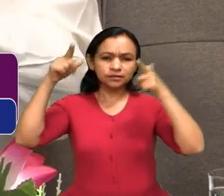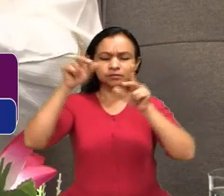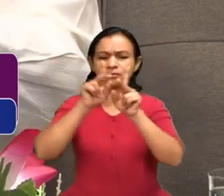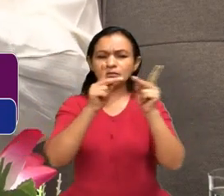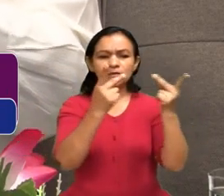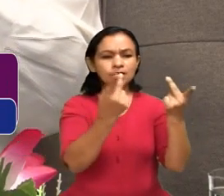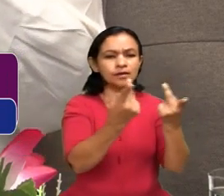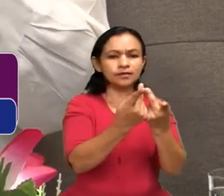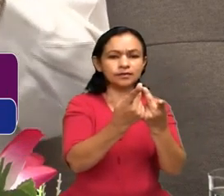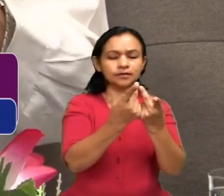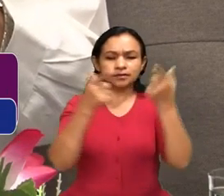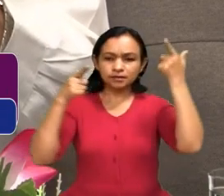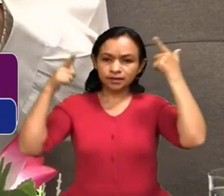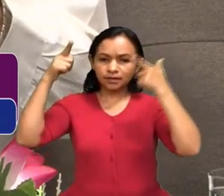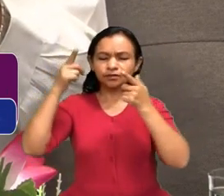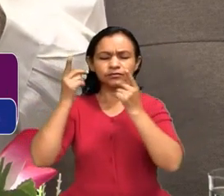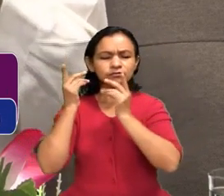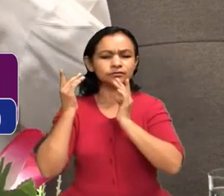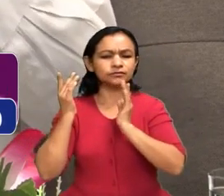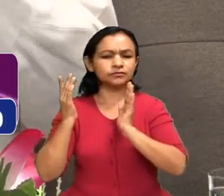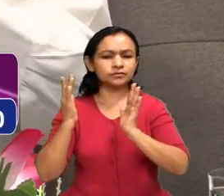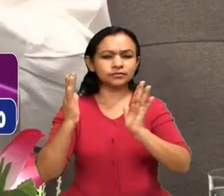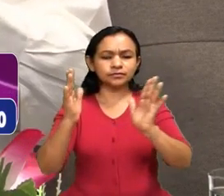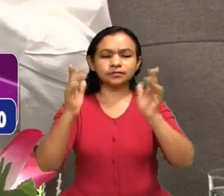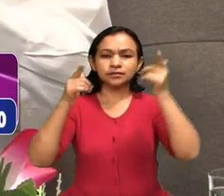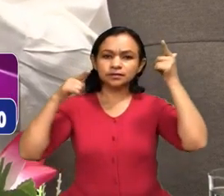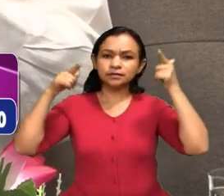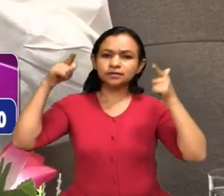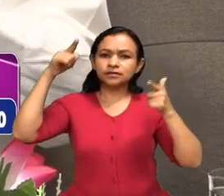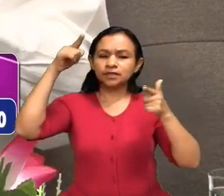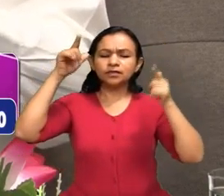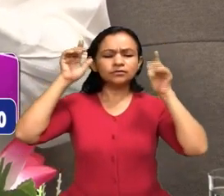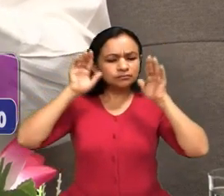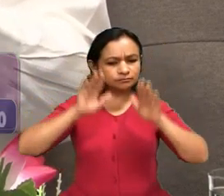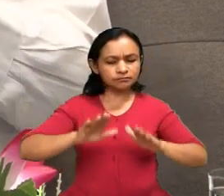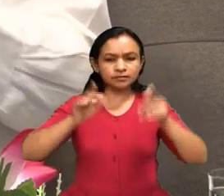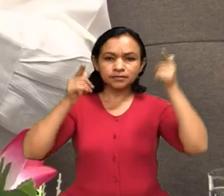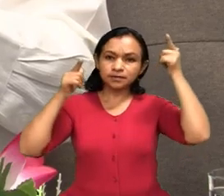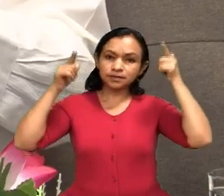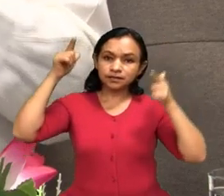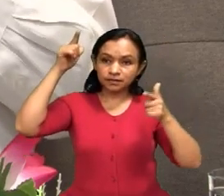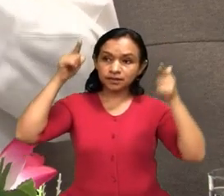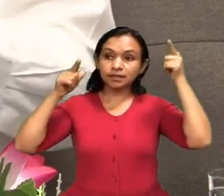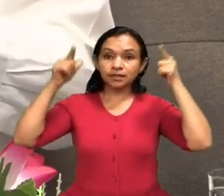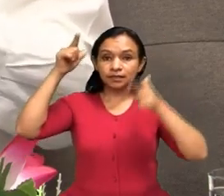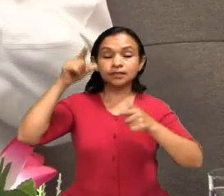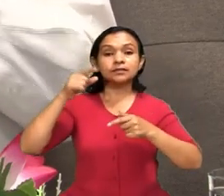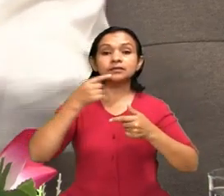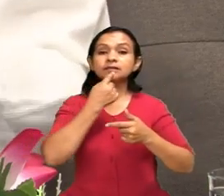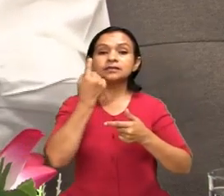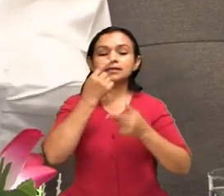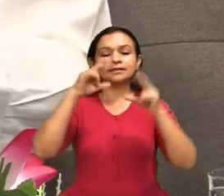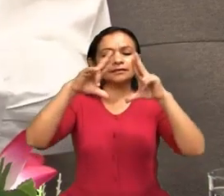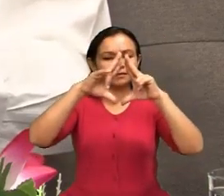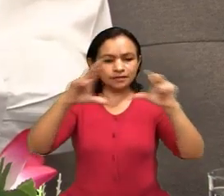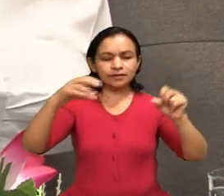pueblos, Sandino está en los valles, Sandino está, Sandino, Sandino es